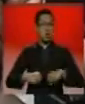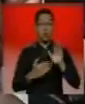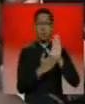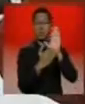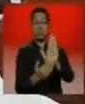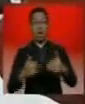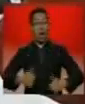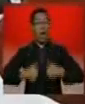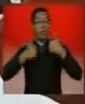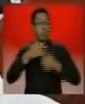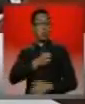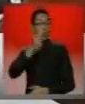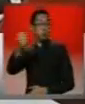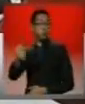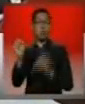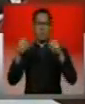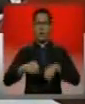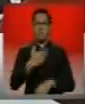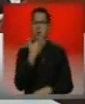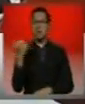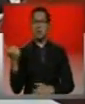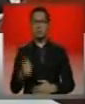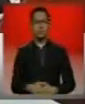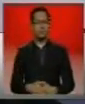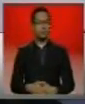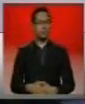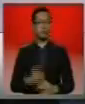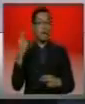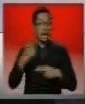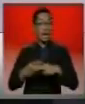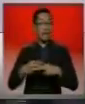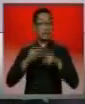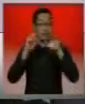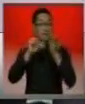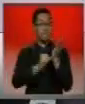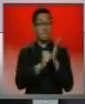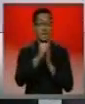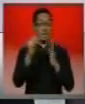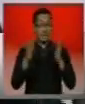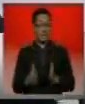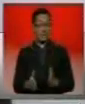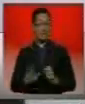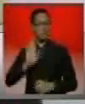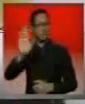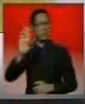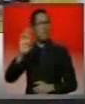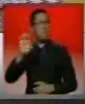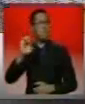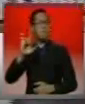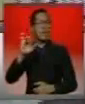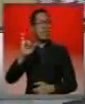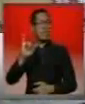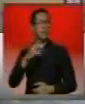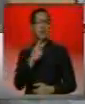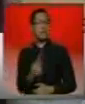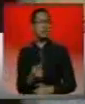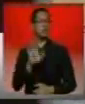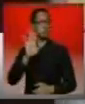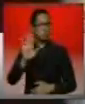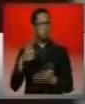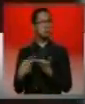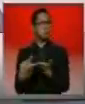mejores cuadros para el próximo periodo electoral. Llegó también la exministra y exsecretaria de Gestión Política, Betty Tola, quien insiste en la necesidad del debate sobre